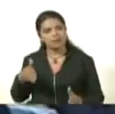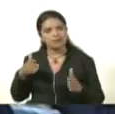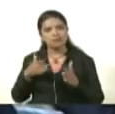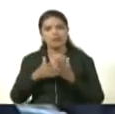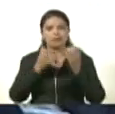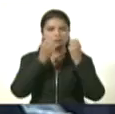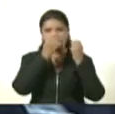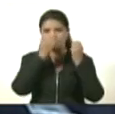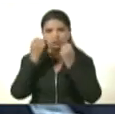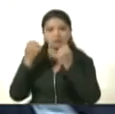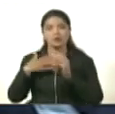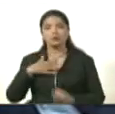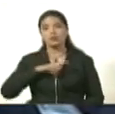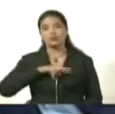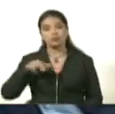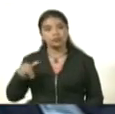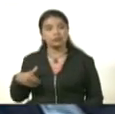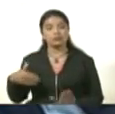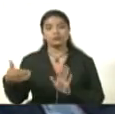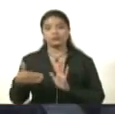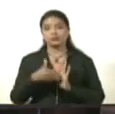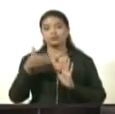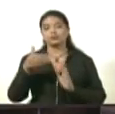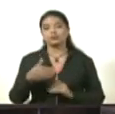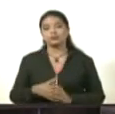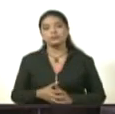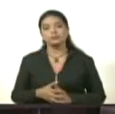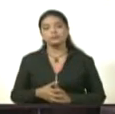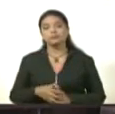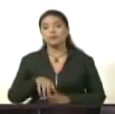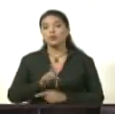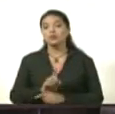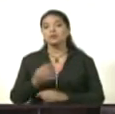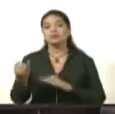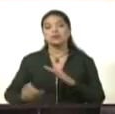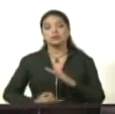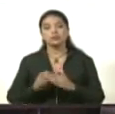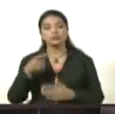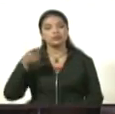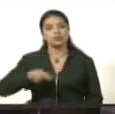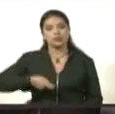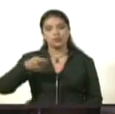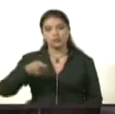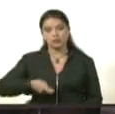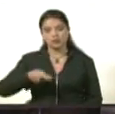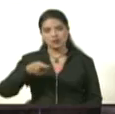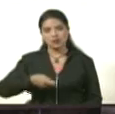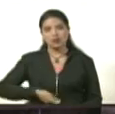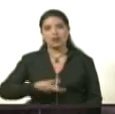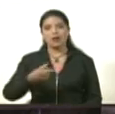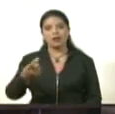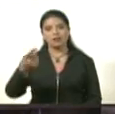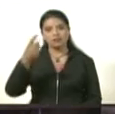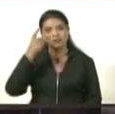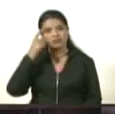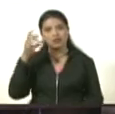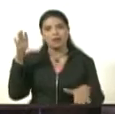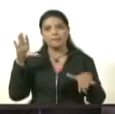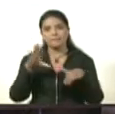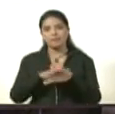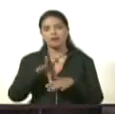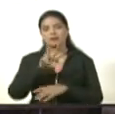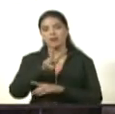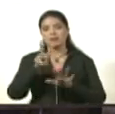los cuales hemos sido víctimas, una institución como el Tribunal Supremo de Justicia, el día martes